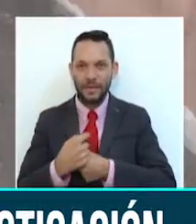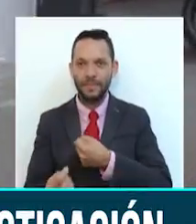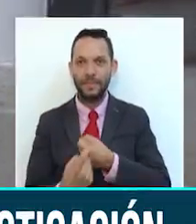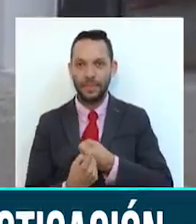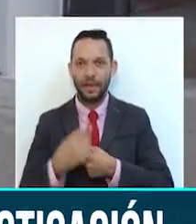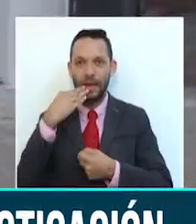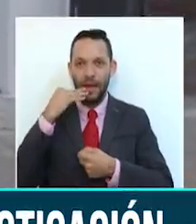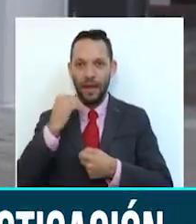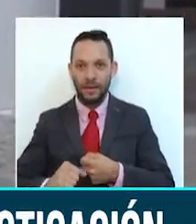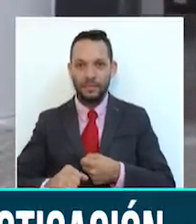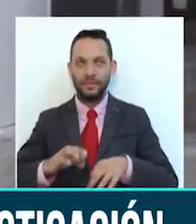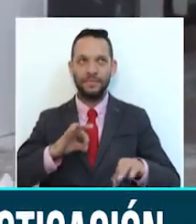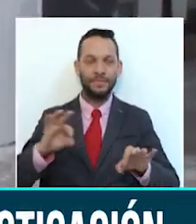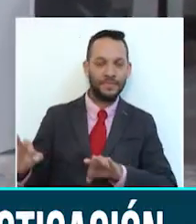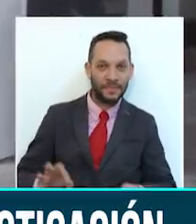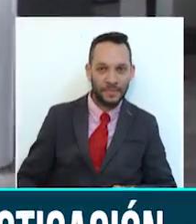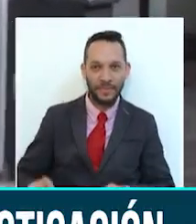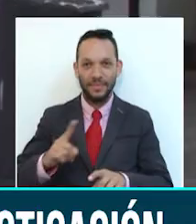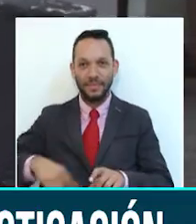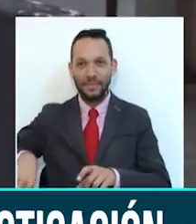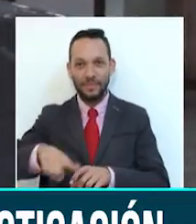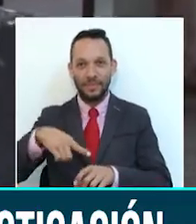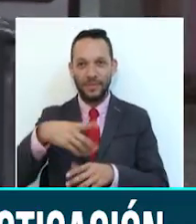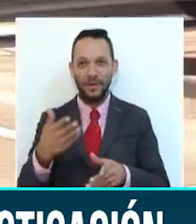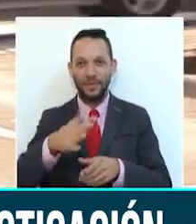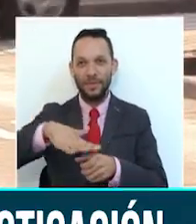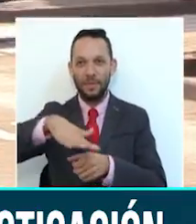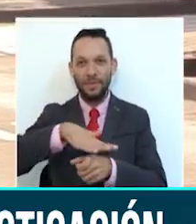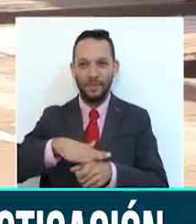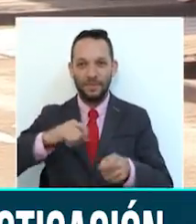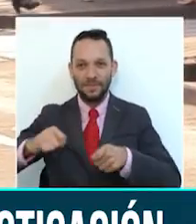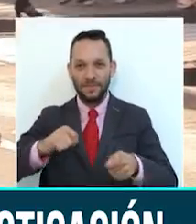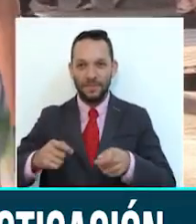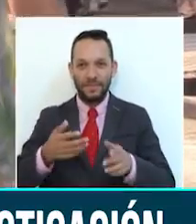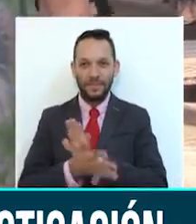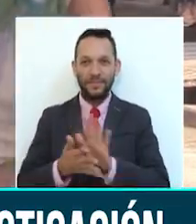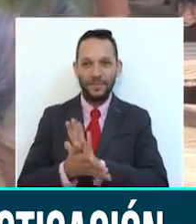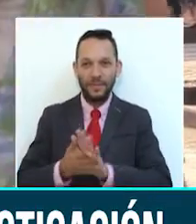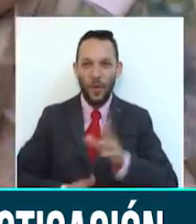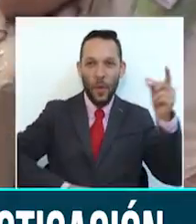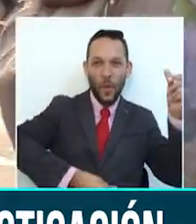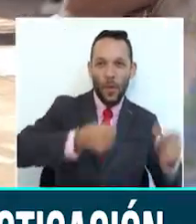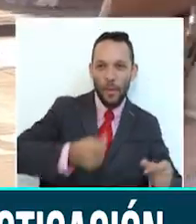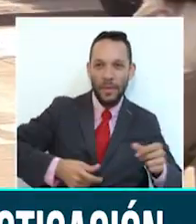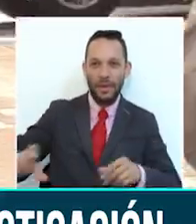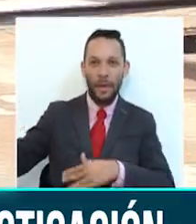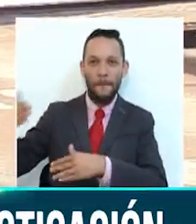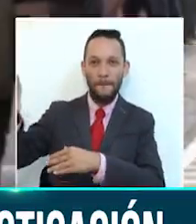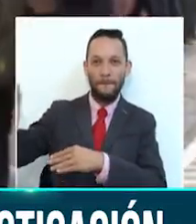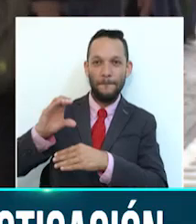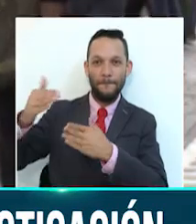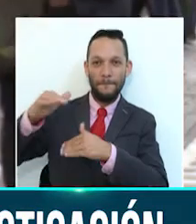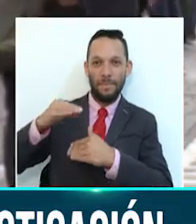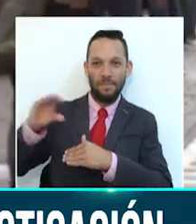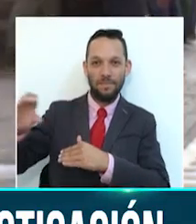una alta tasa de desempleo, pero además estamos ubicadas en los sectores informales de la economía, donde no nos pagan unos salarios dignos. Entonces